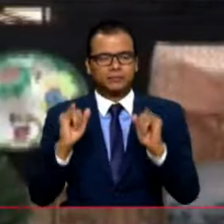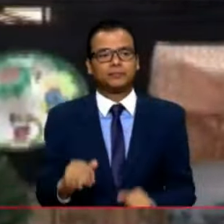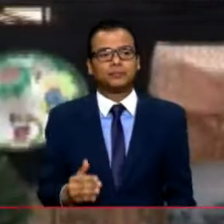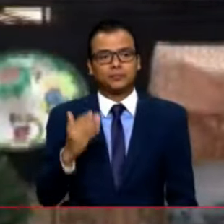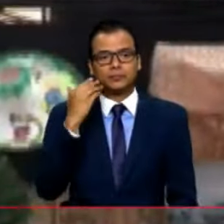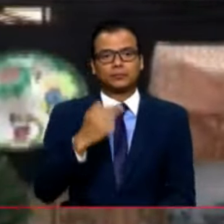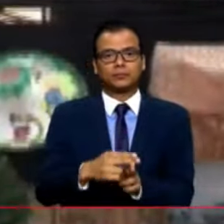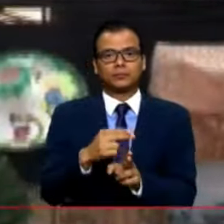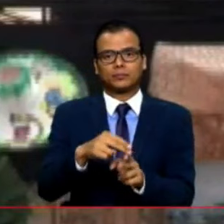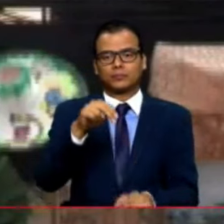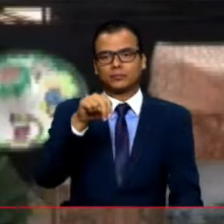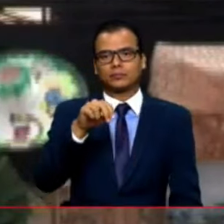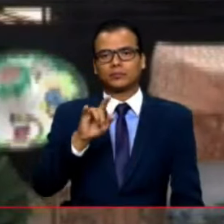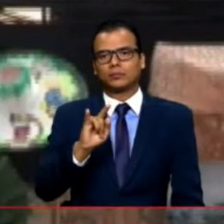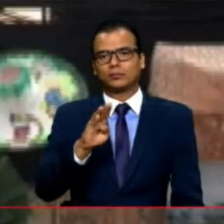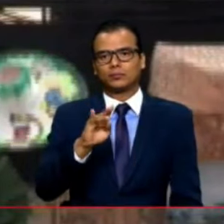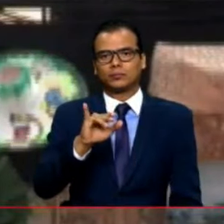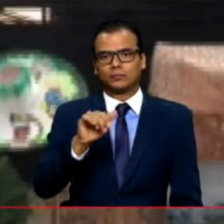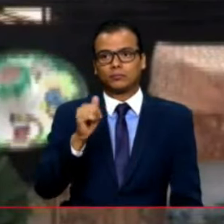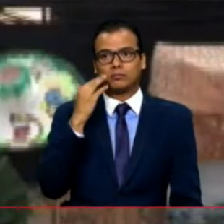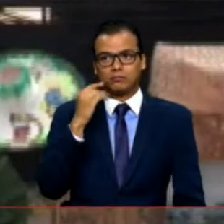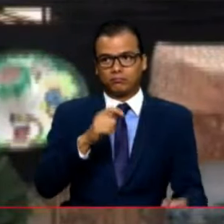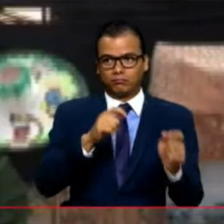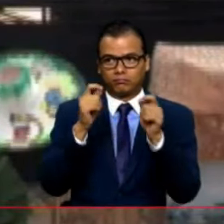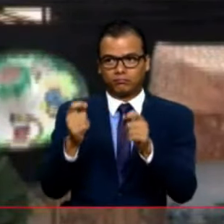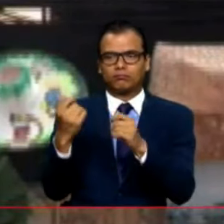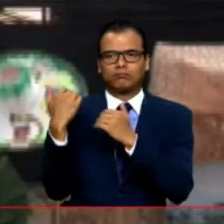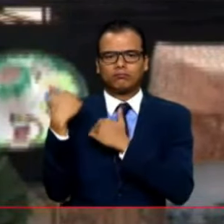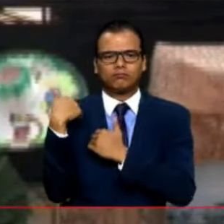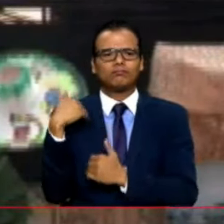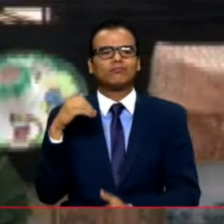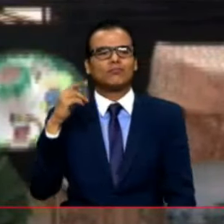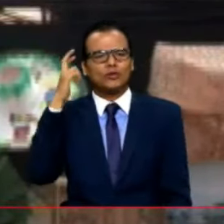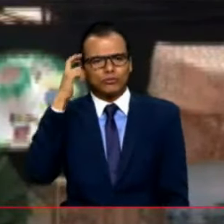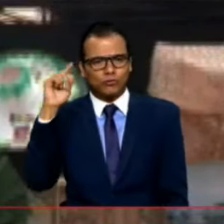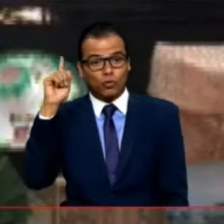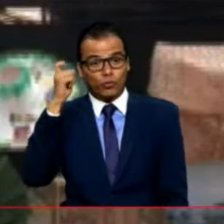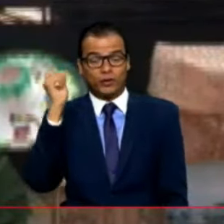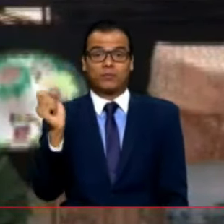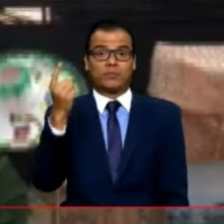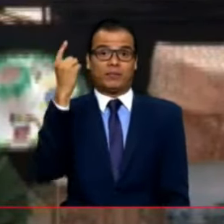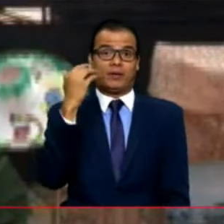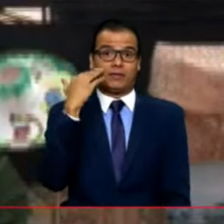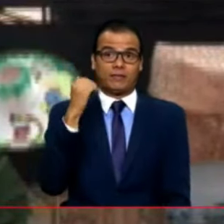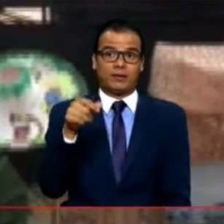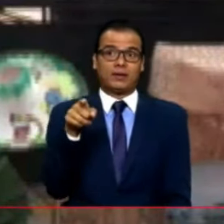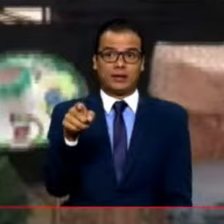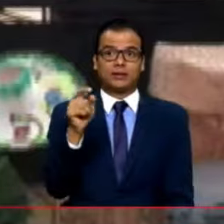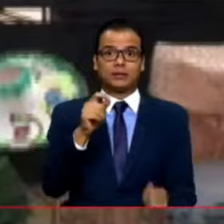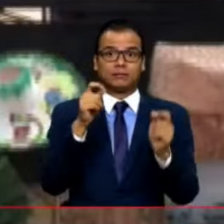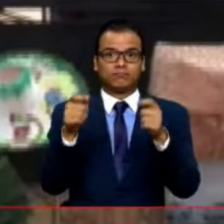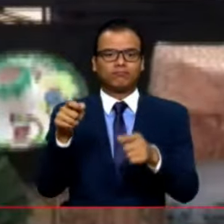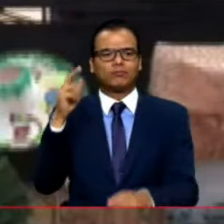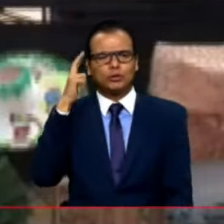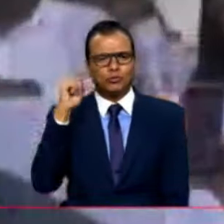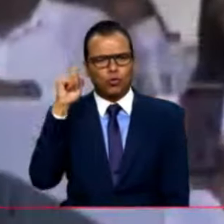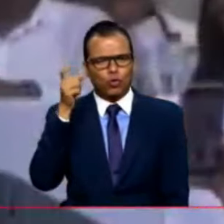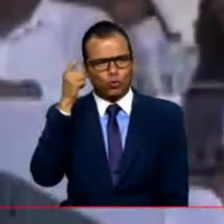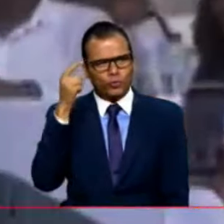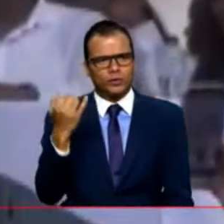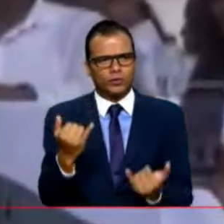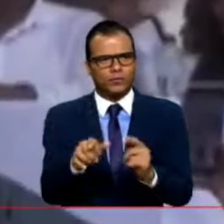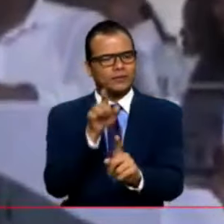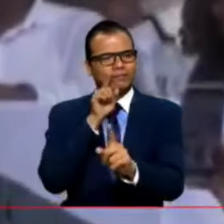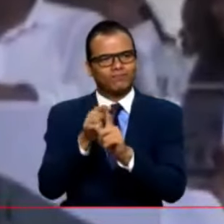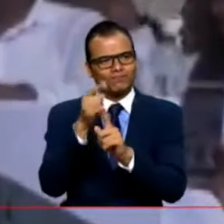Nubia Carolina Córdoba ya se posesionó y empezará su periodo como la primera mujer gobernadora del Chocó. Su propósito es construir un plan de